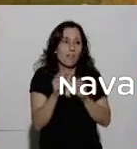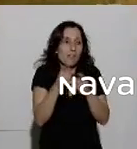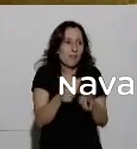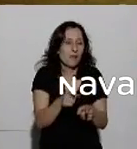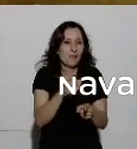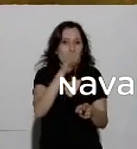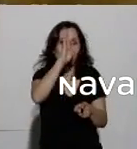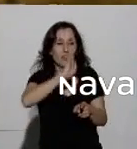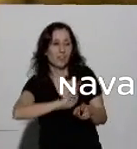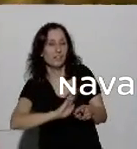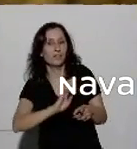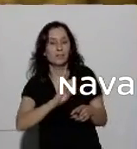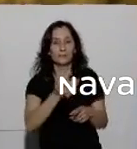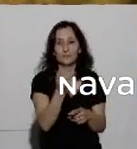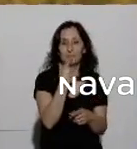es decir,